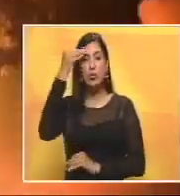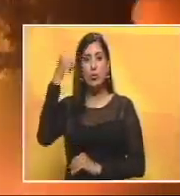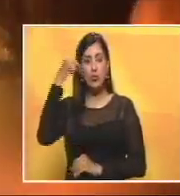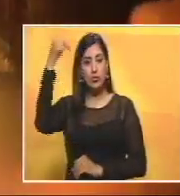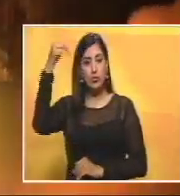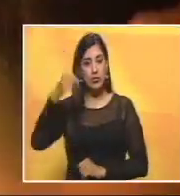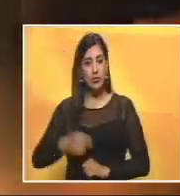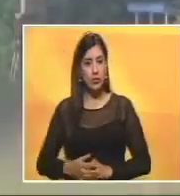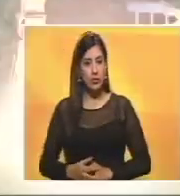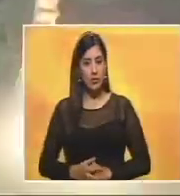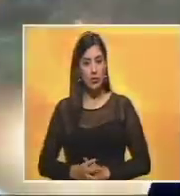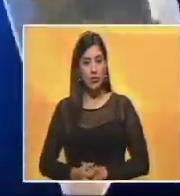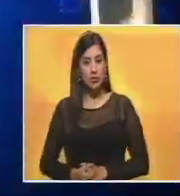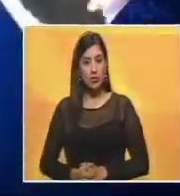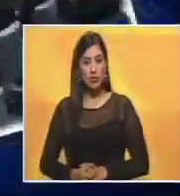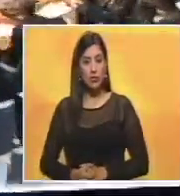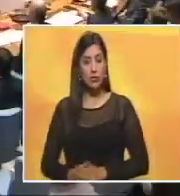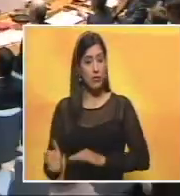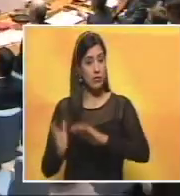Seúl.